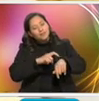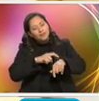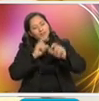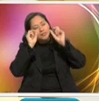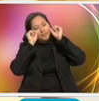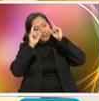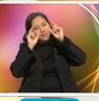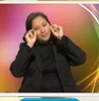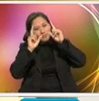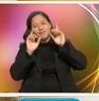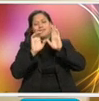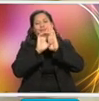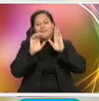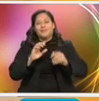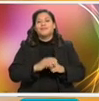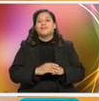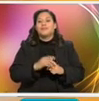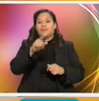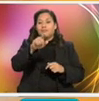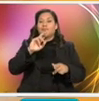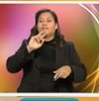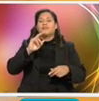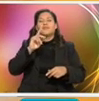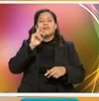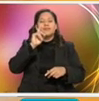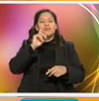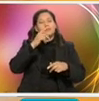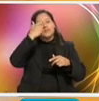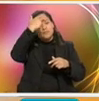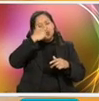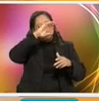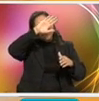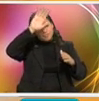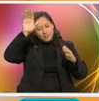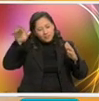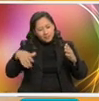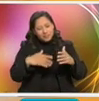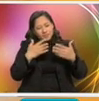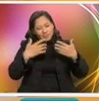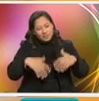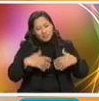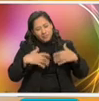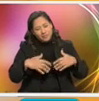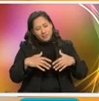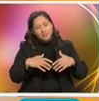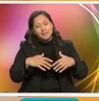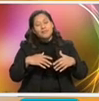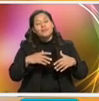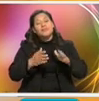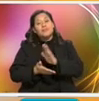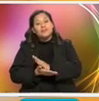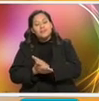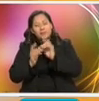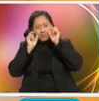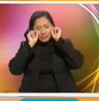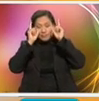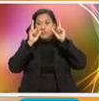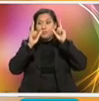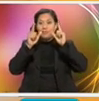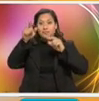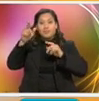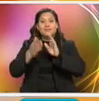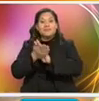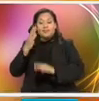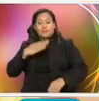por tal razón, por ejemplo, nosotros vamos al baño en la mañana a orinar porque nuestros riñones se activan a las 5 de la